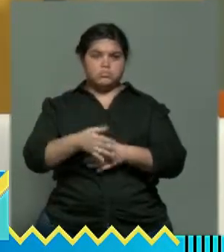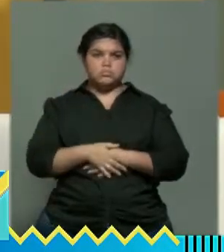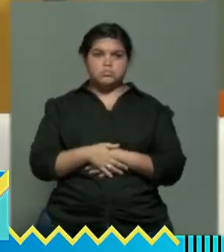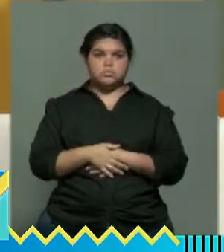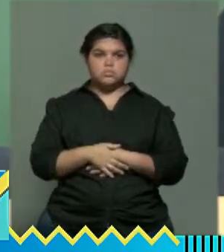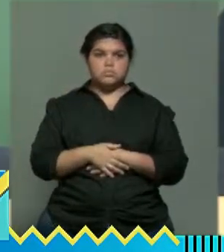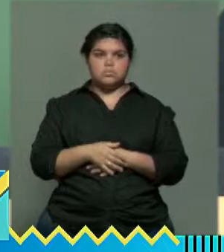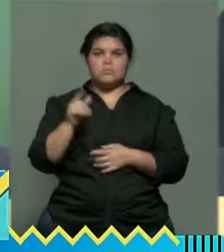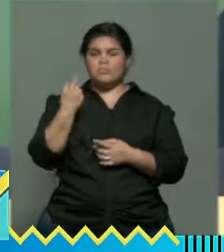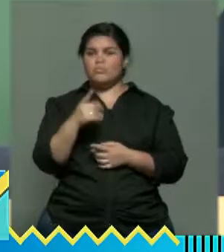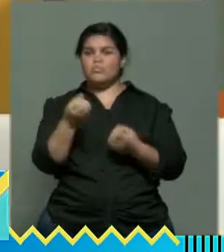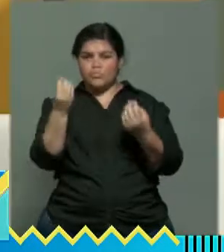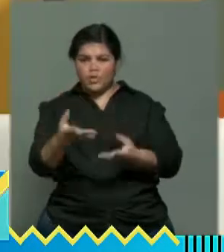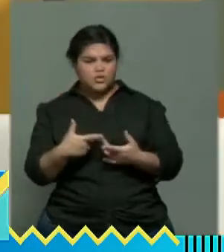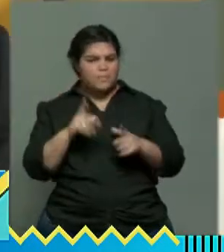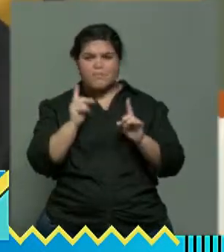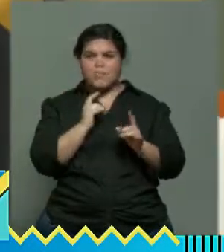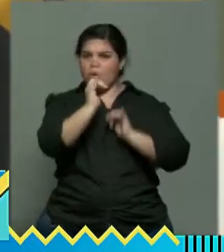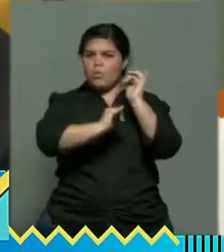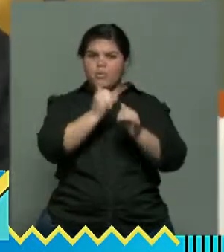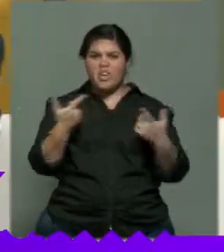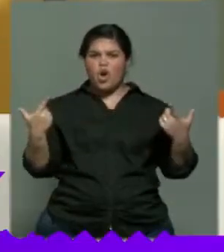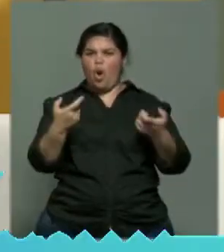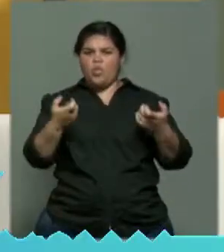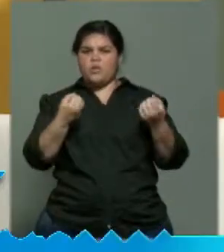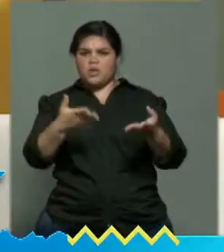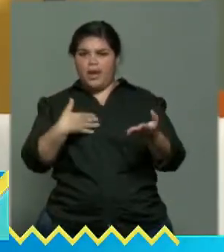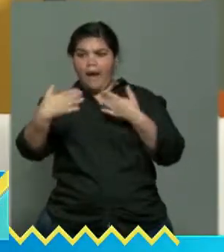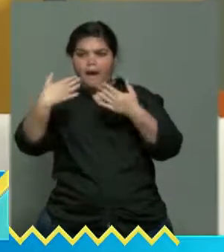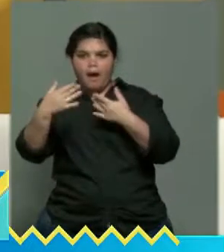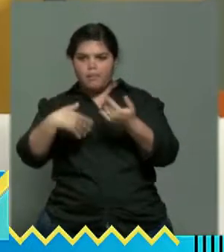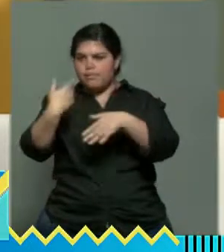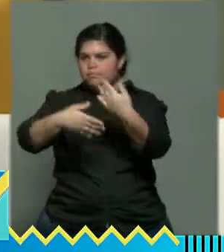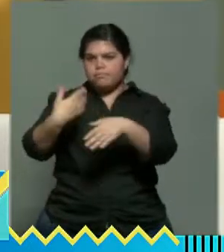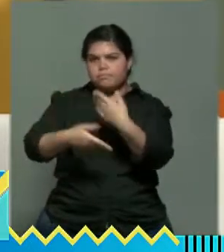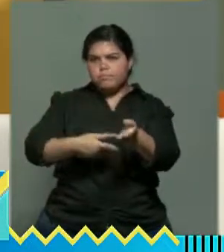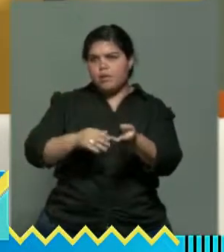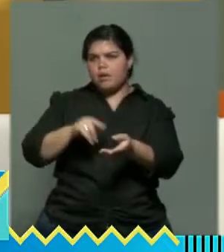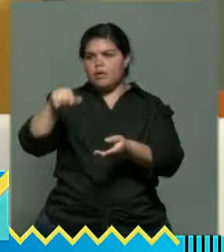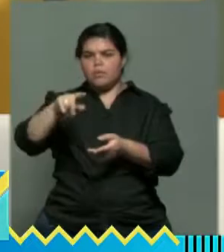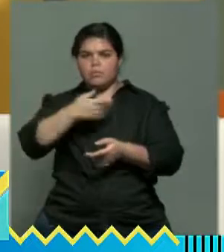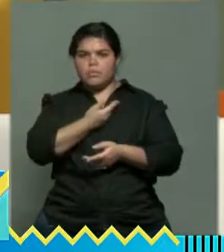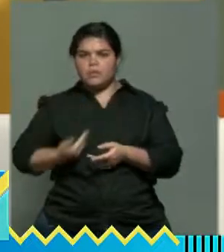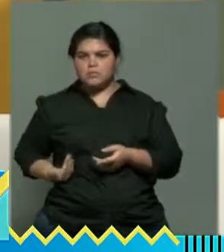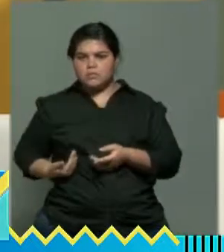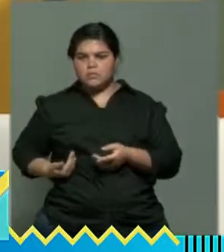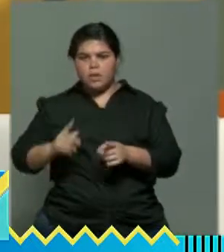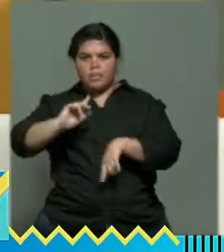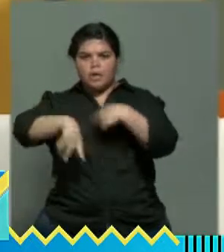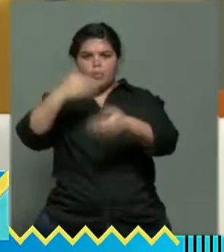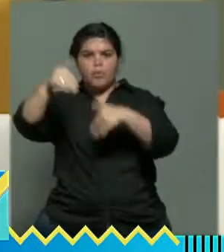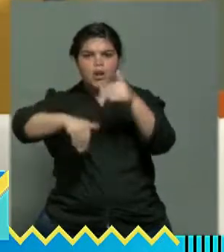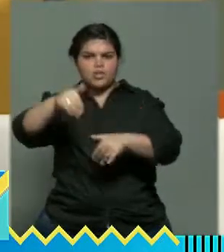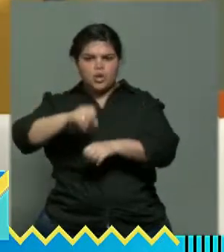una contradicción esto. Claro, sí, sí. Es decir, bueno, abrimos un diálogo. El discurso del presidente después de las elecciones fue también claro en